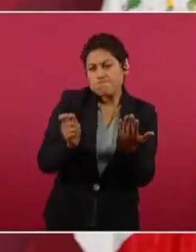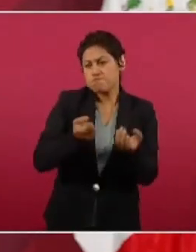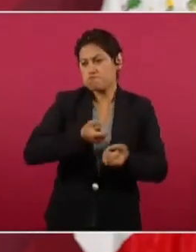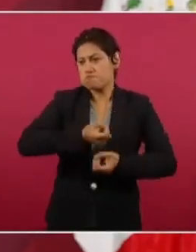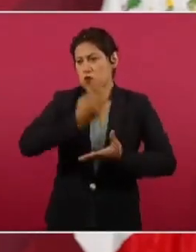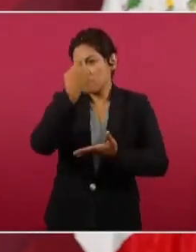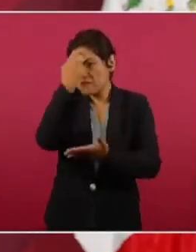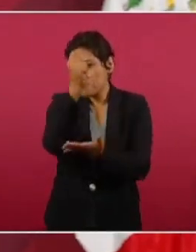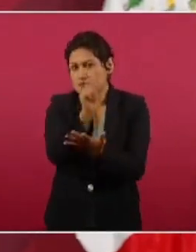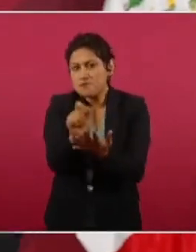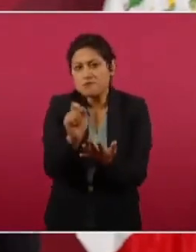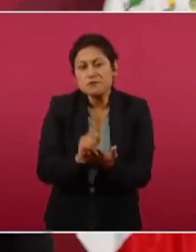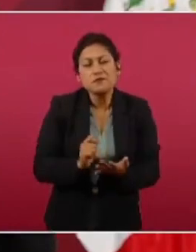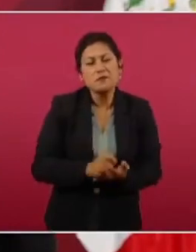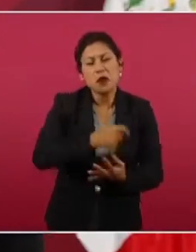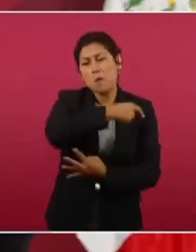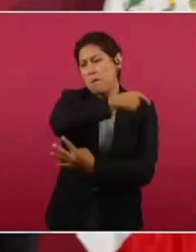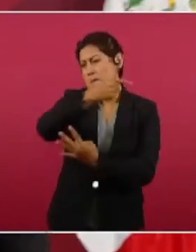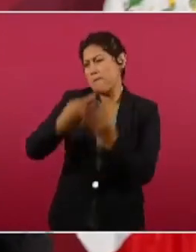poetas, que luego